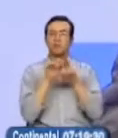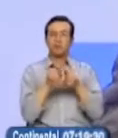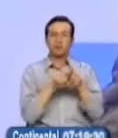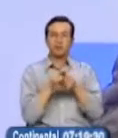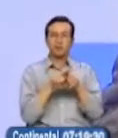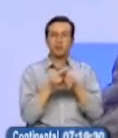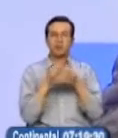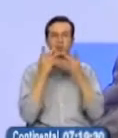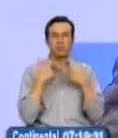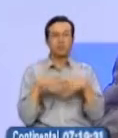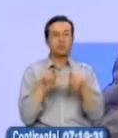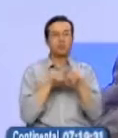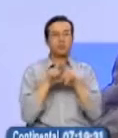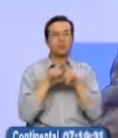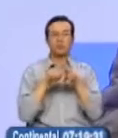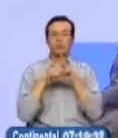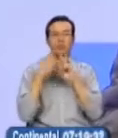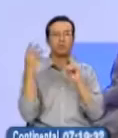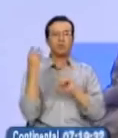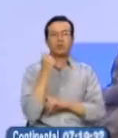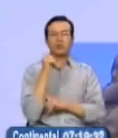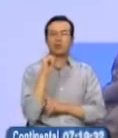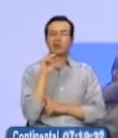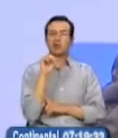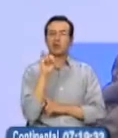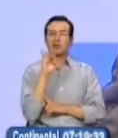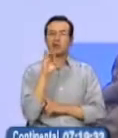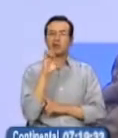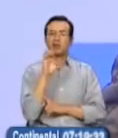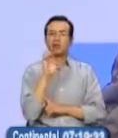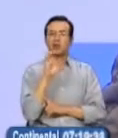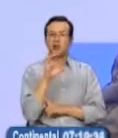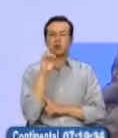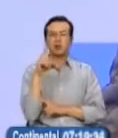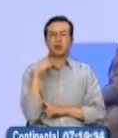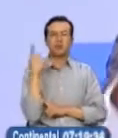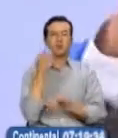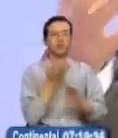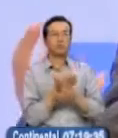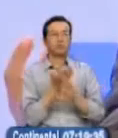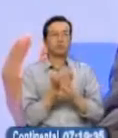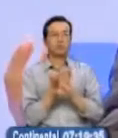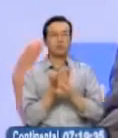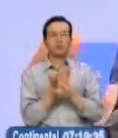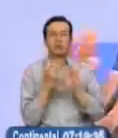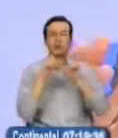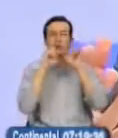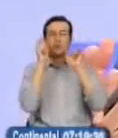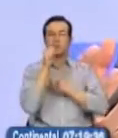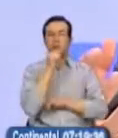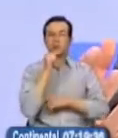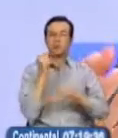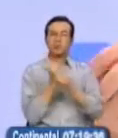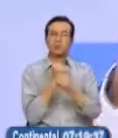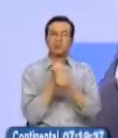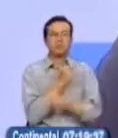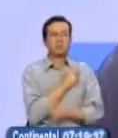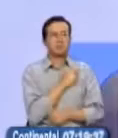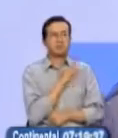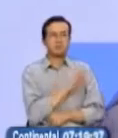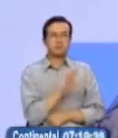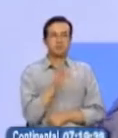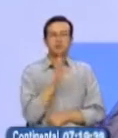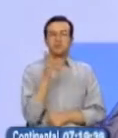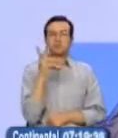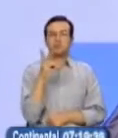que hemos sacado y que ya está siendo exitoso, que es Ingeniatec, en donde nosotros proponemos al sector privado que trabaje con una universidad para